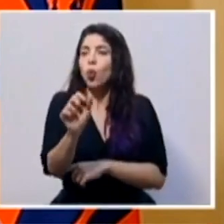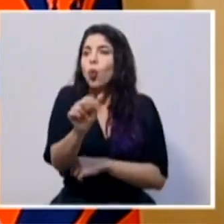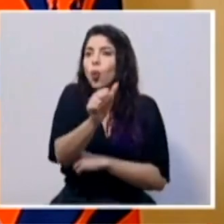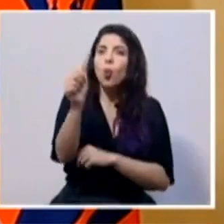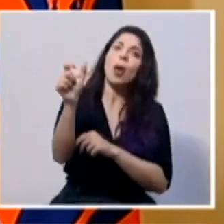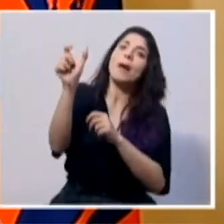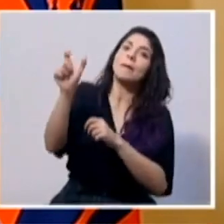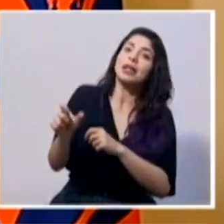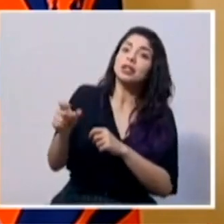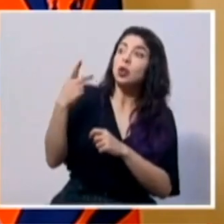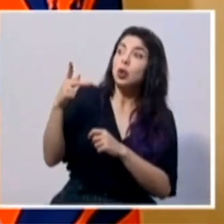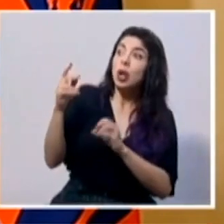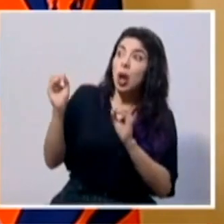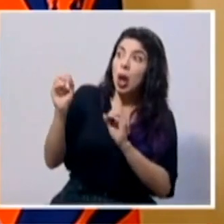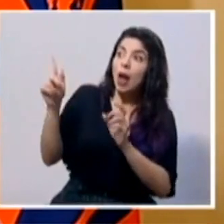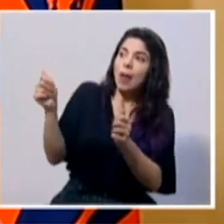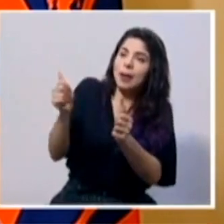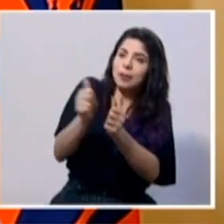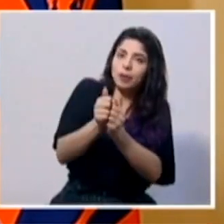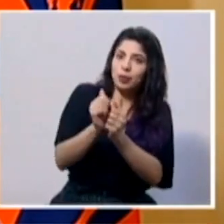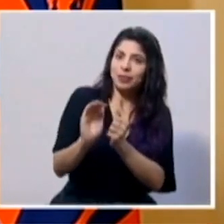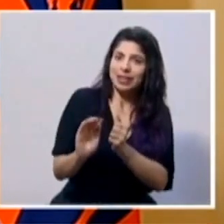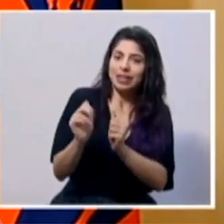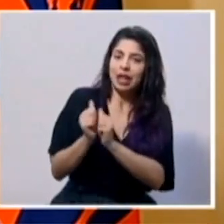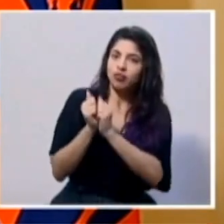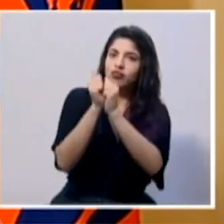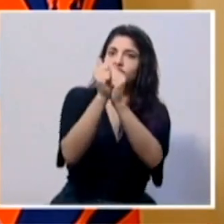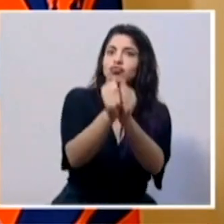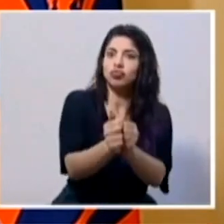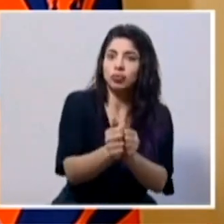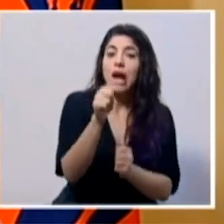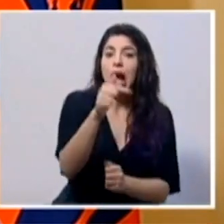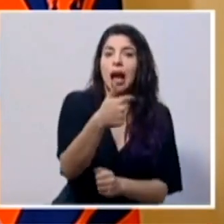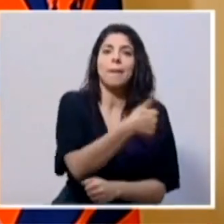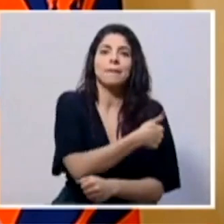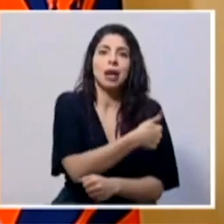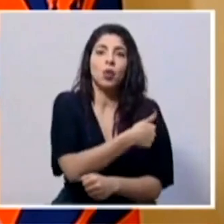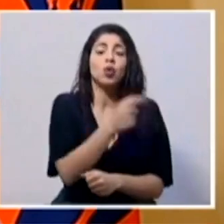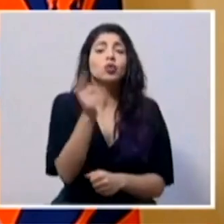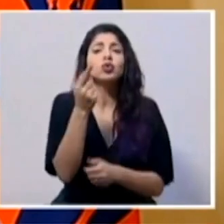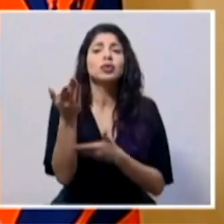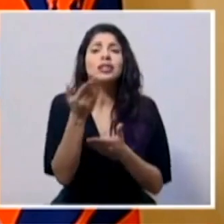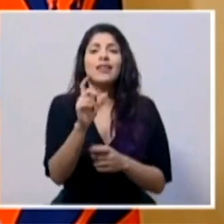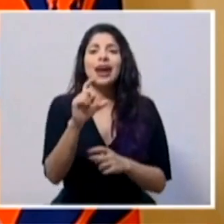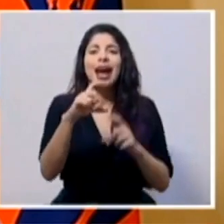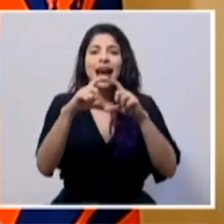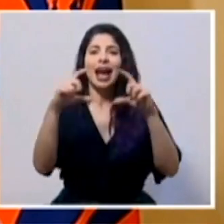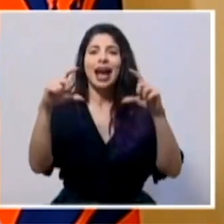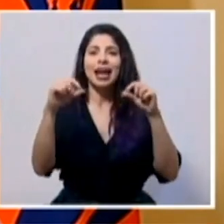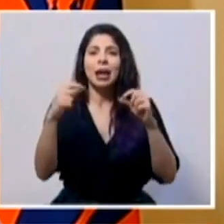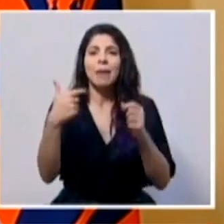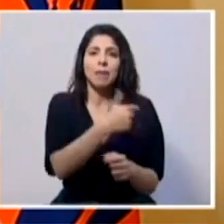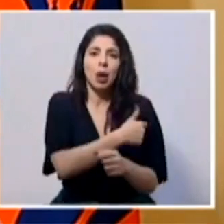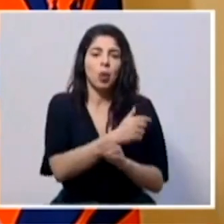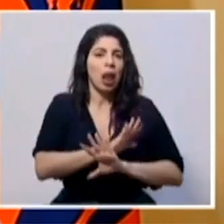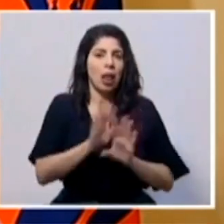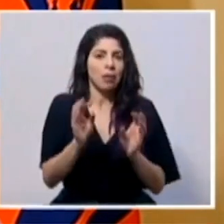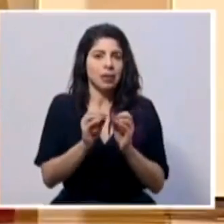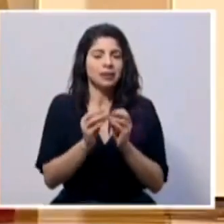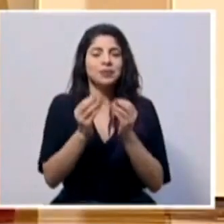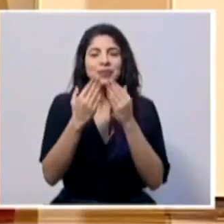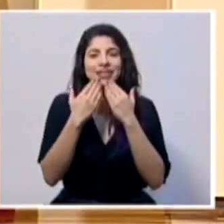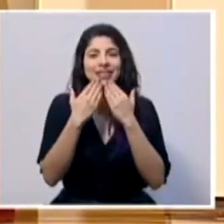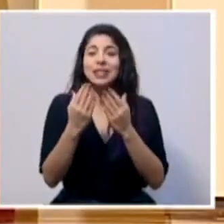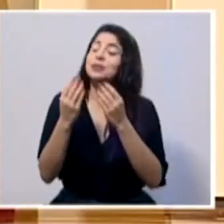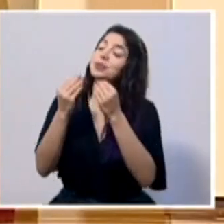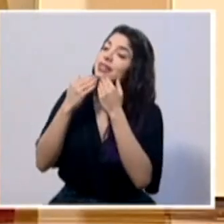alguien sin factores de riesgo acompañando a la menor y ahí va a ser vacunada. Nada más tienen que llevar el carnet de vacunación. Muchísimas gracias.